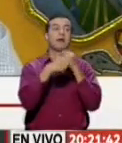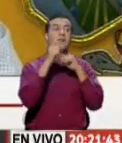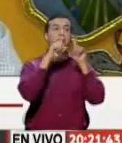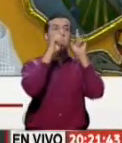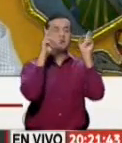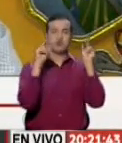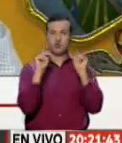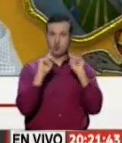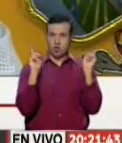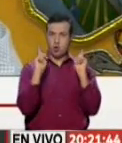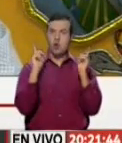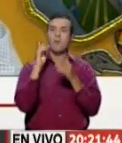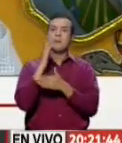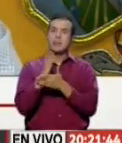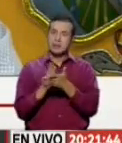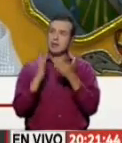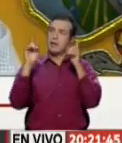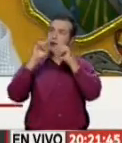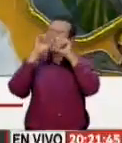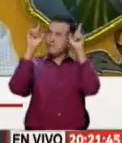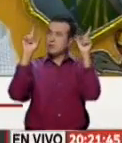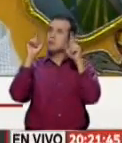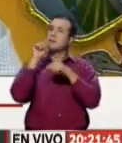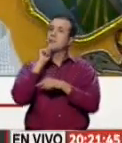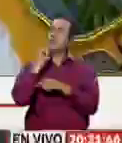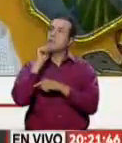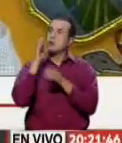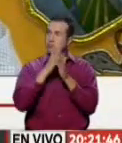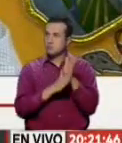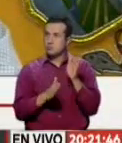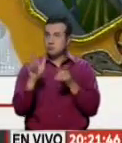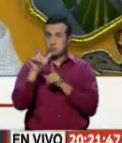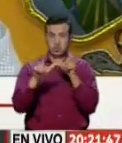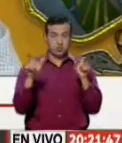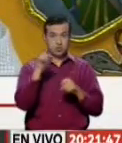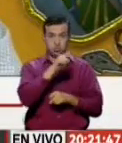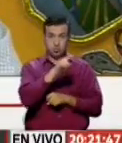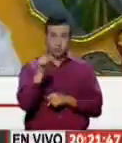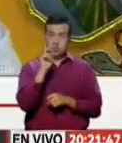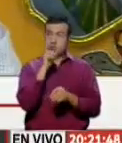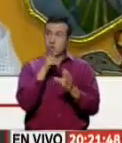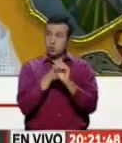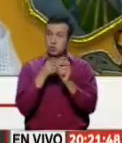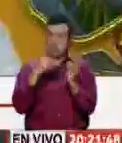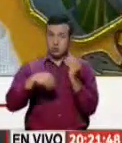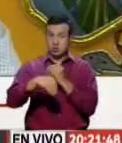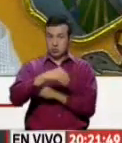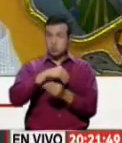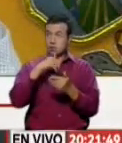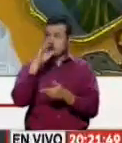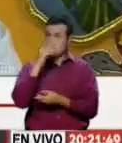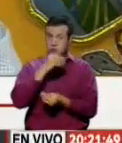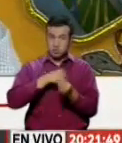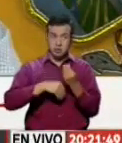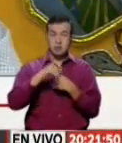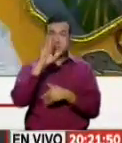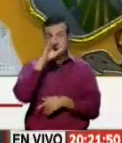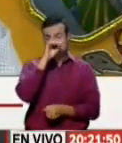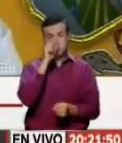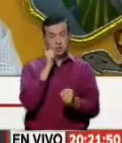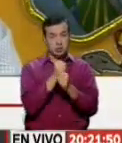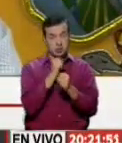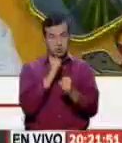no, vamos a concesionarlas. ¿Para qué? Con la condición de que las personas que entren inviertan. Inviertan porque eso genera